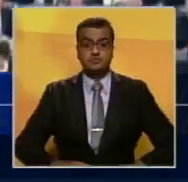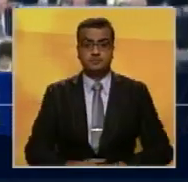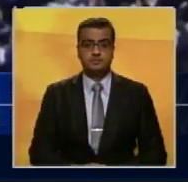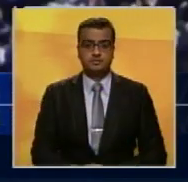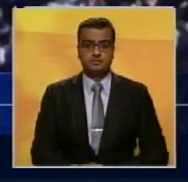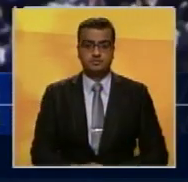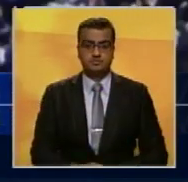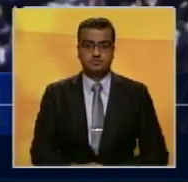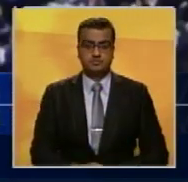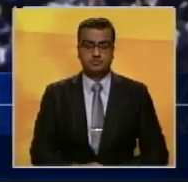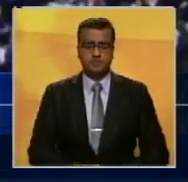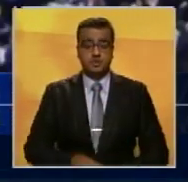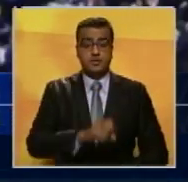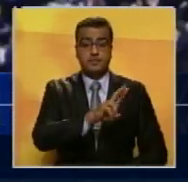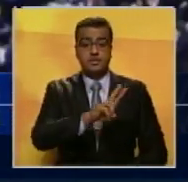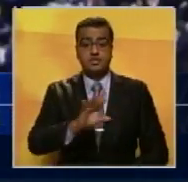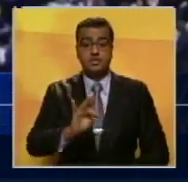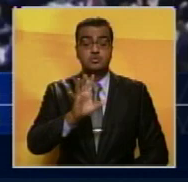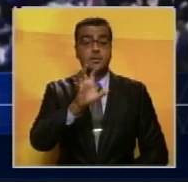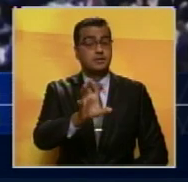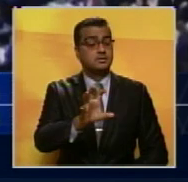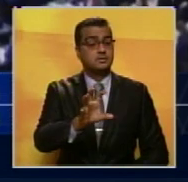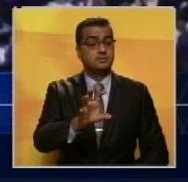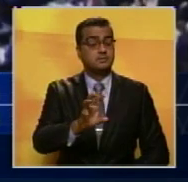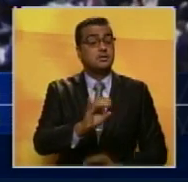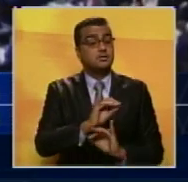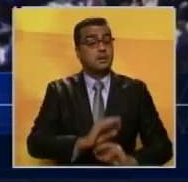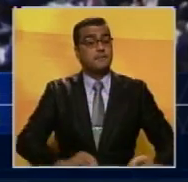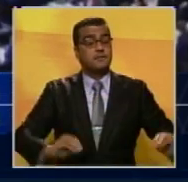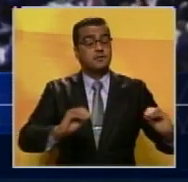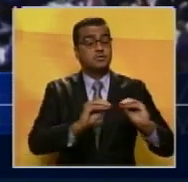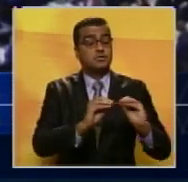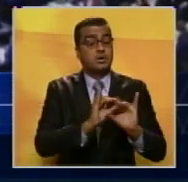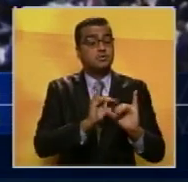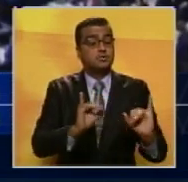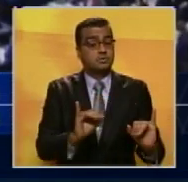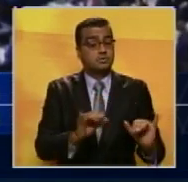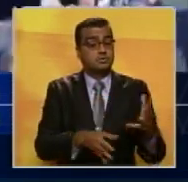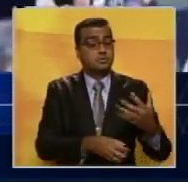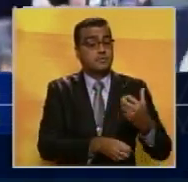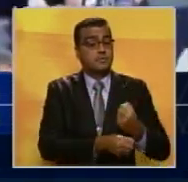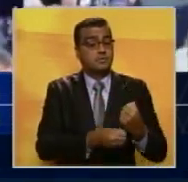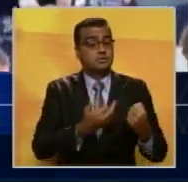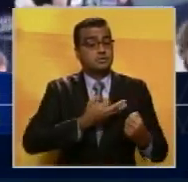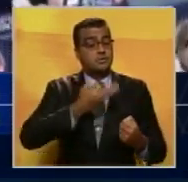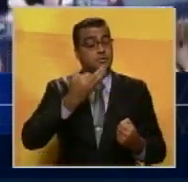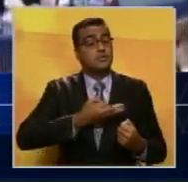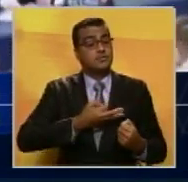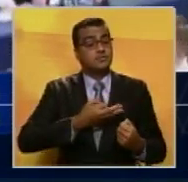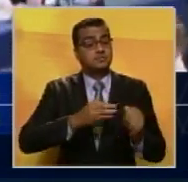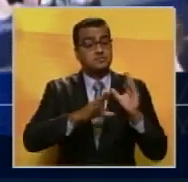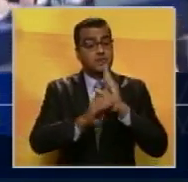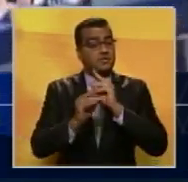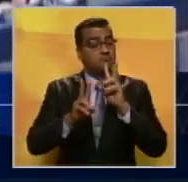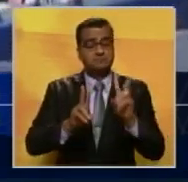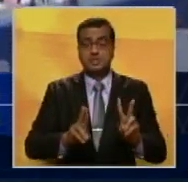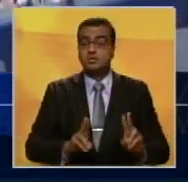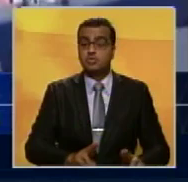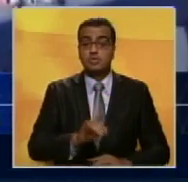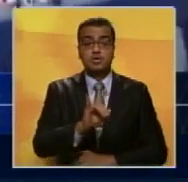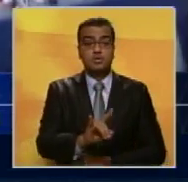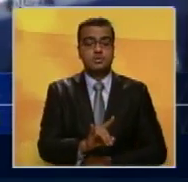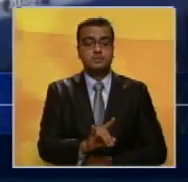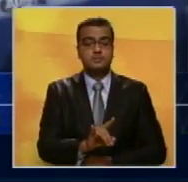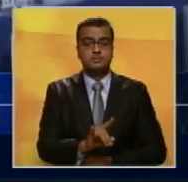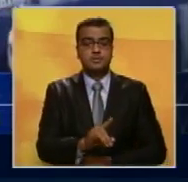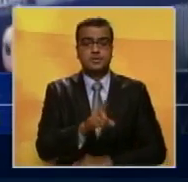Las delegaciones de los 28 países ya han pactado unas conclusiones que se espera que se aprueben sin debate en el Consejo del lunes,